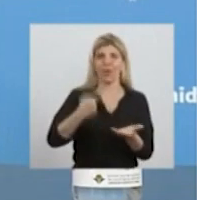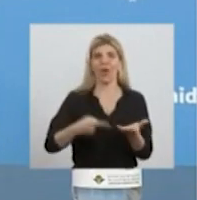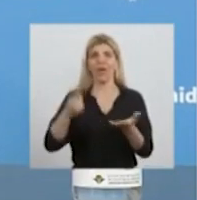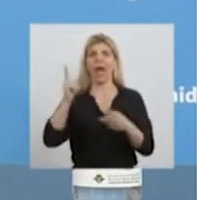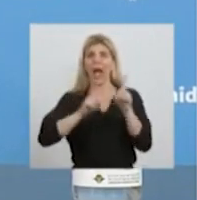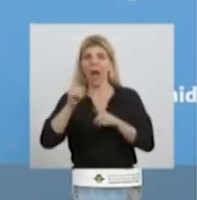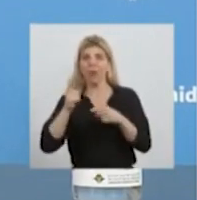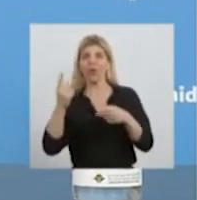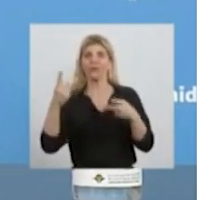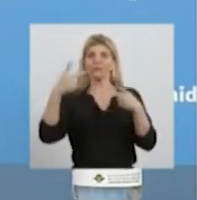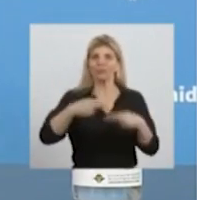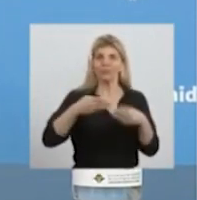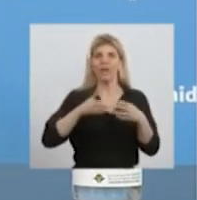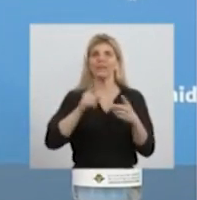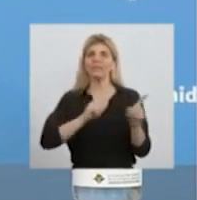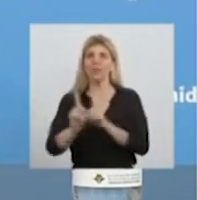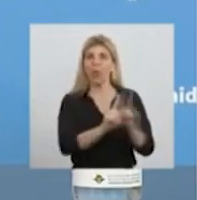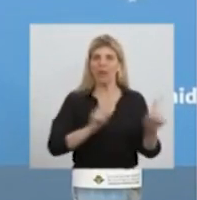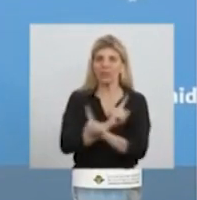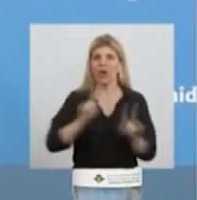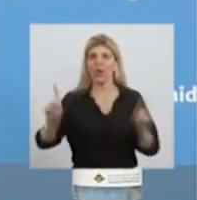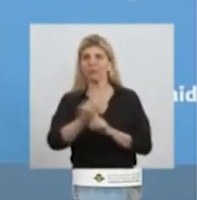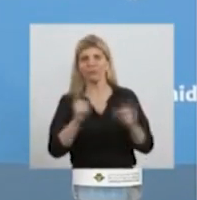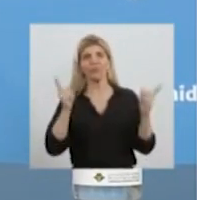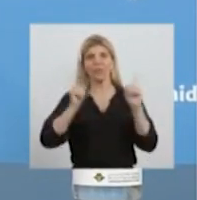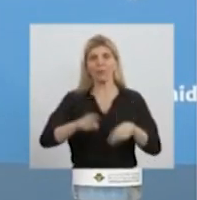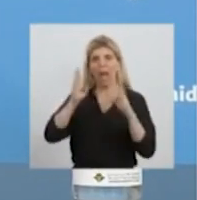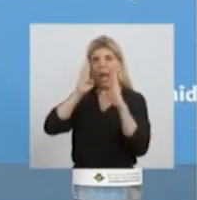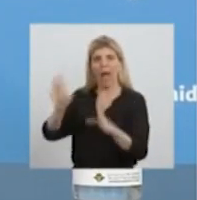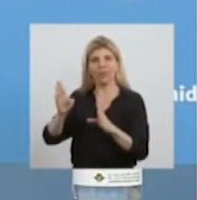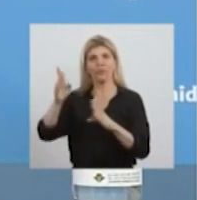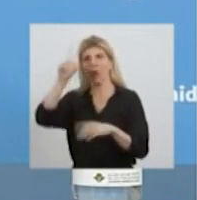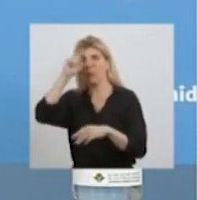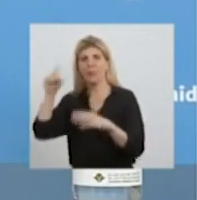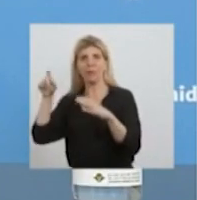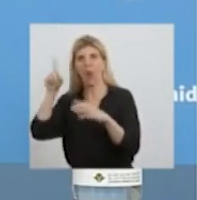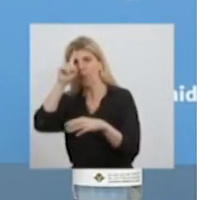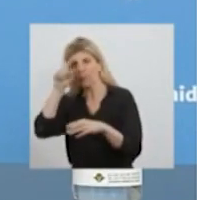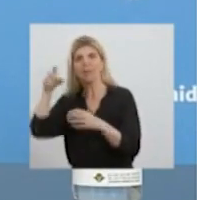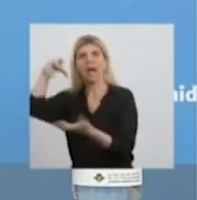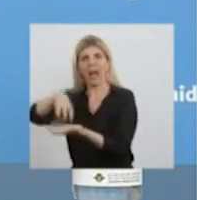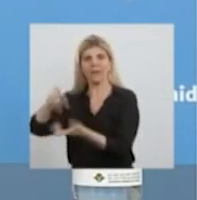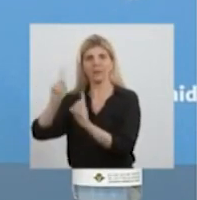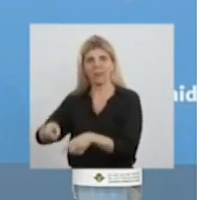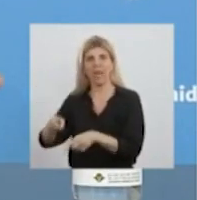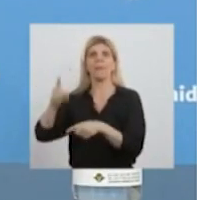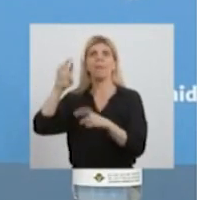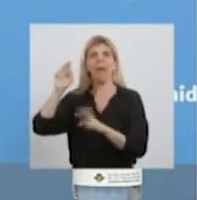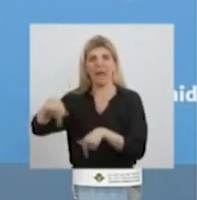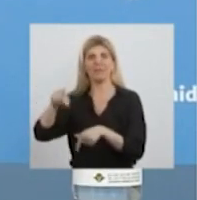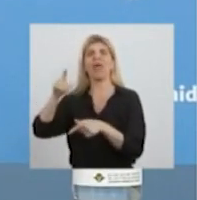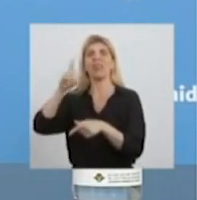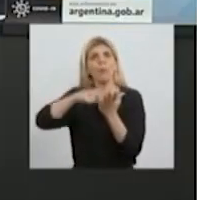meses aislando al canciller, al ministro de Relaciones Exteriores, Felipe Solá, si bien era un